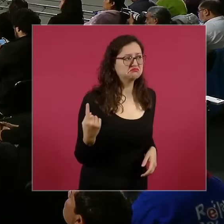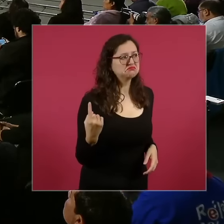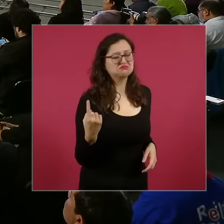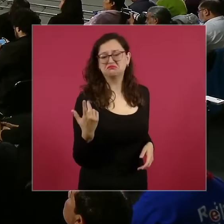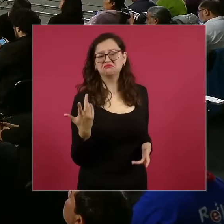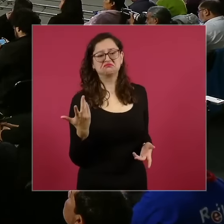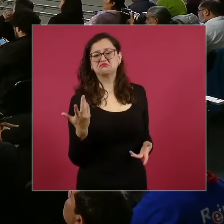Tiene un juicio